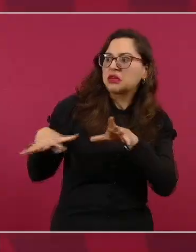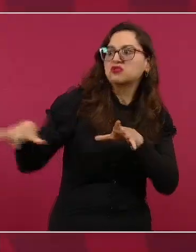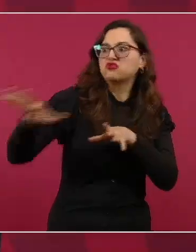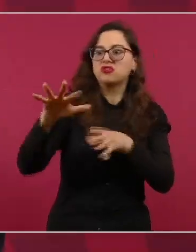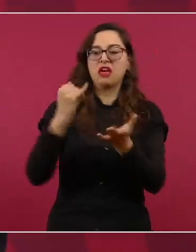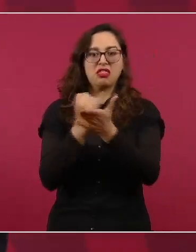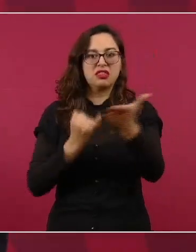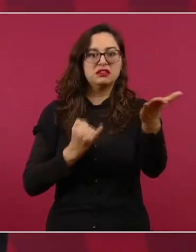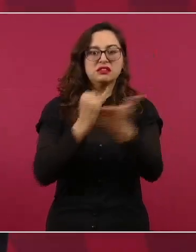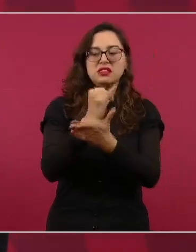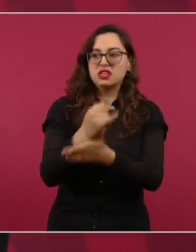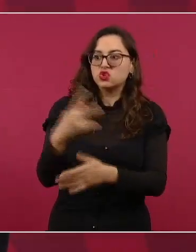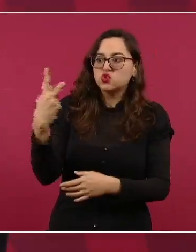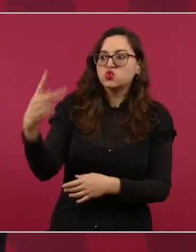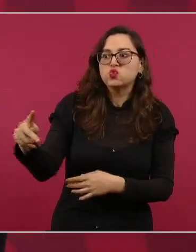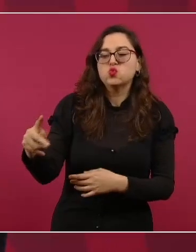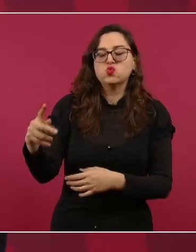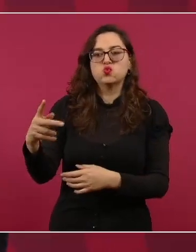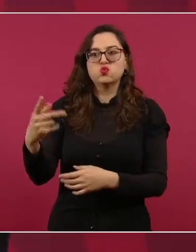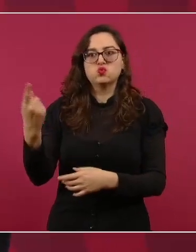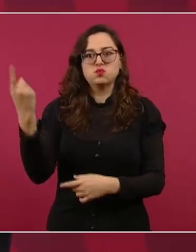Y se piense